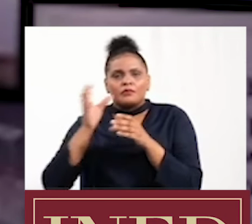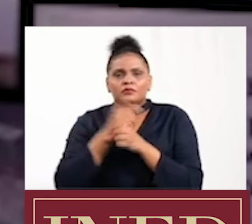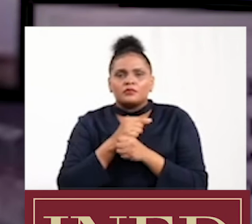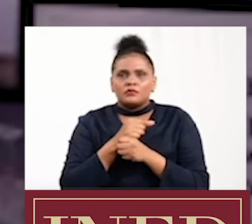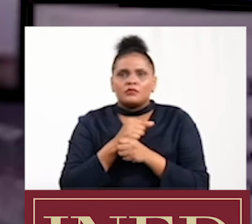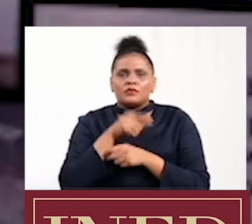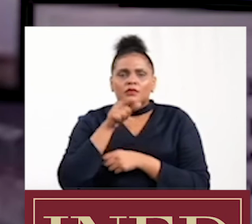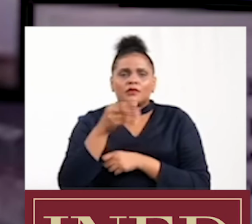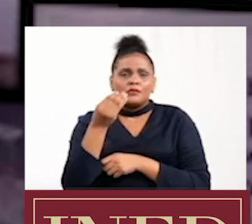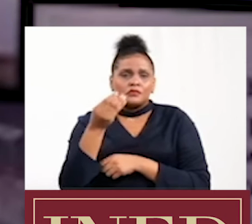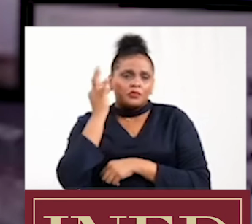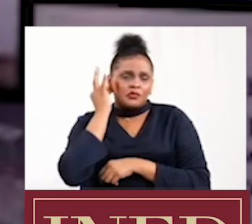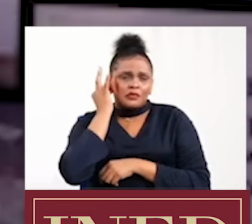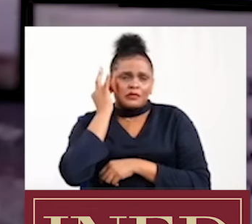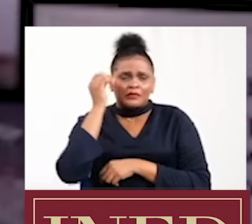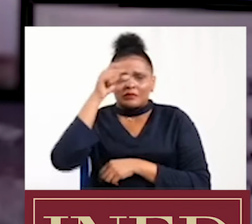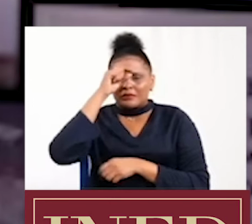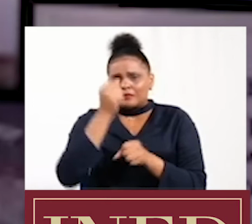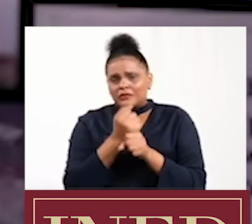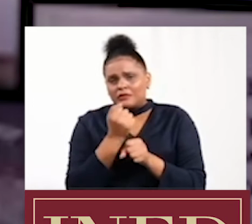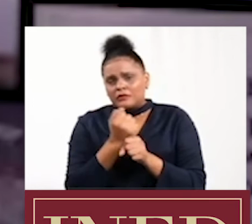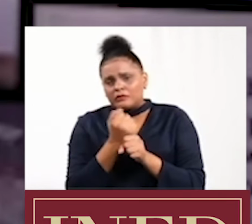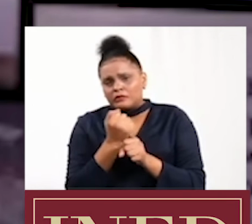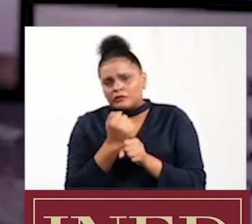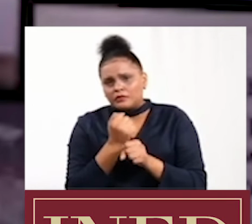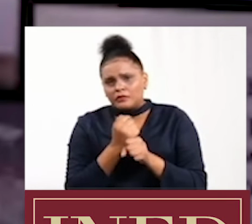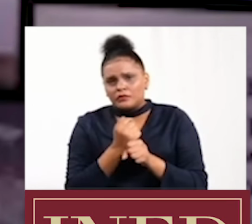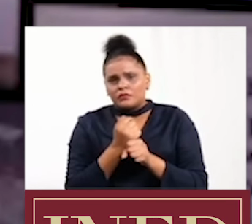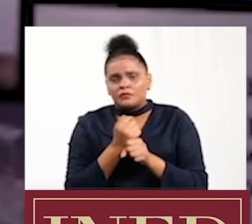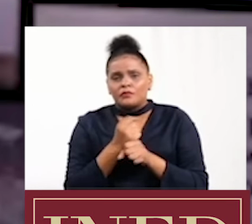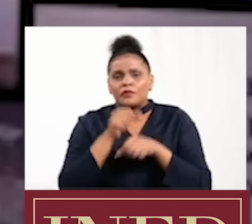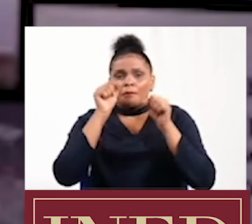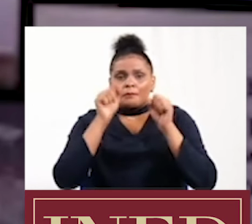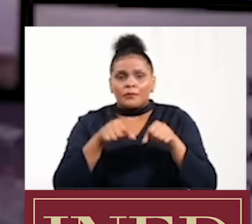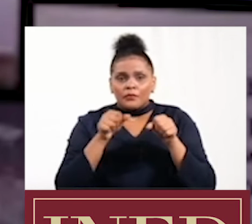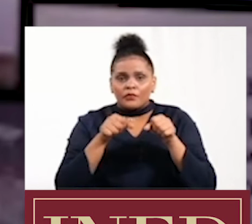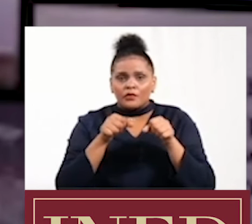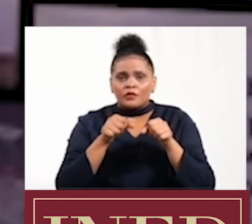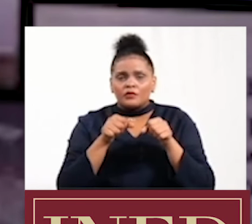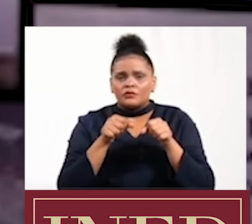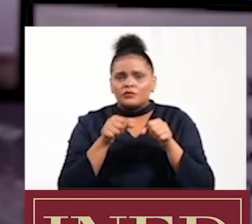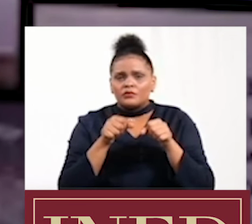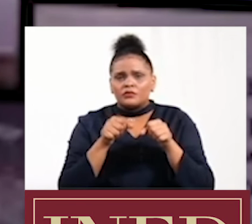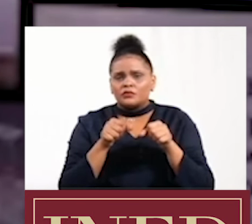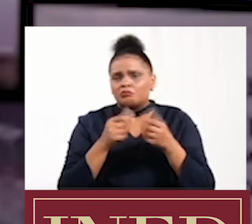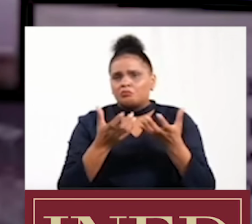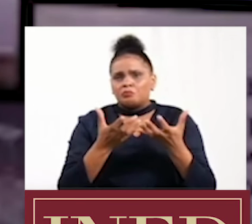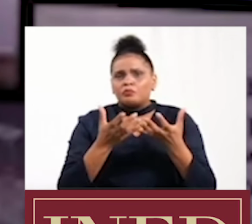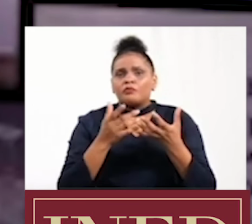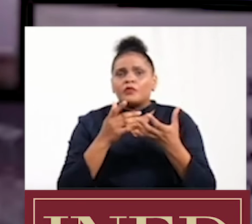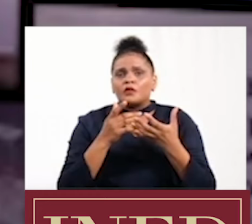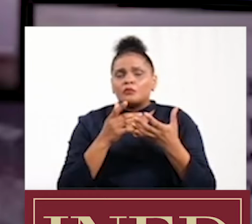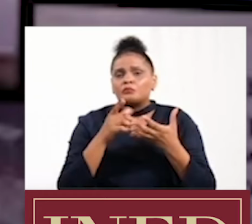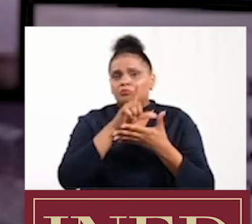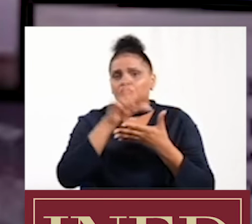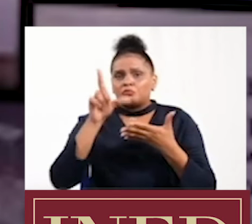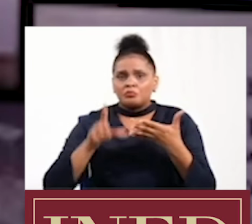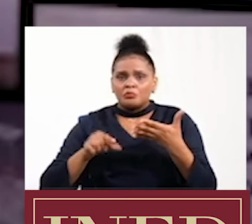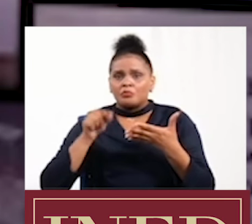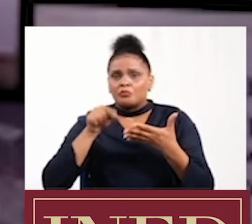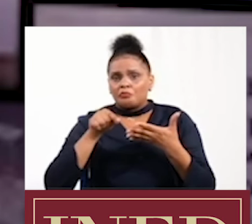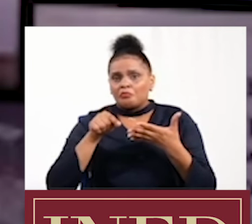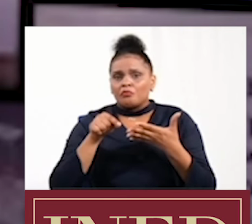muchas mujeres trabajando en actividades en el nivel local que tienen que ver con los liderazgos sociales y sin embargo no